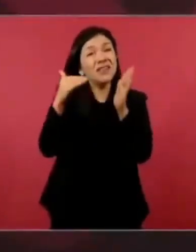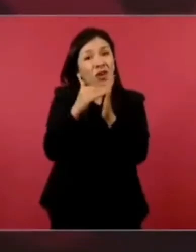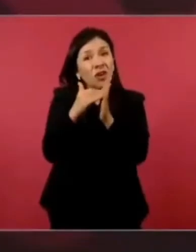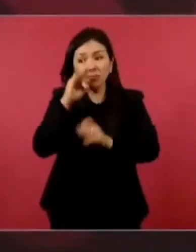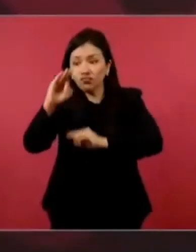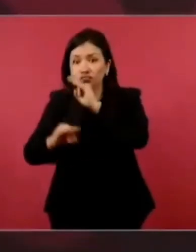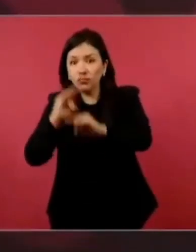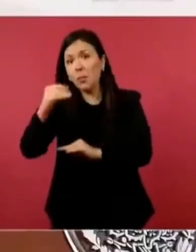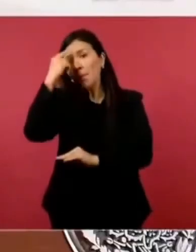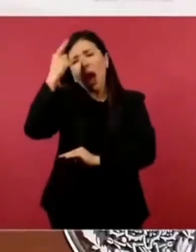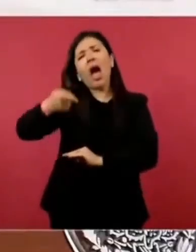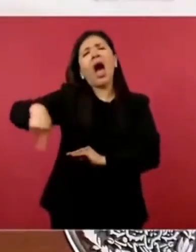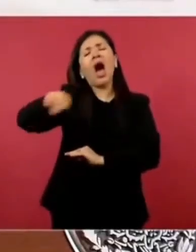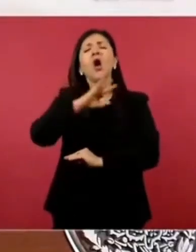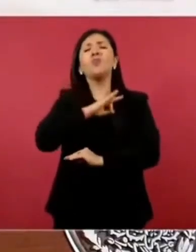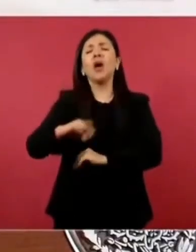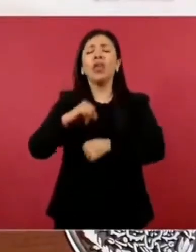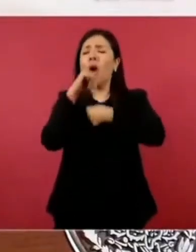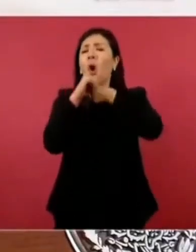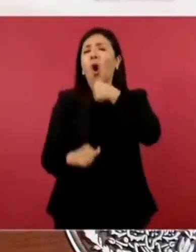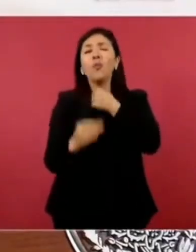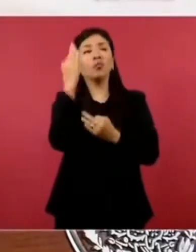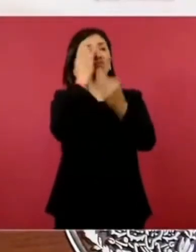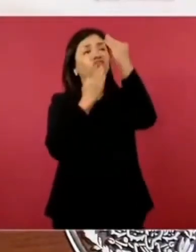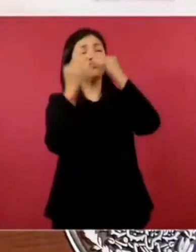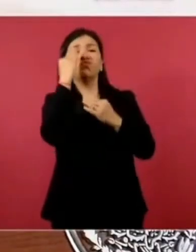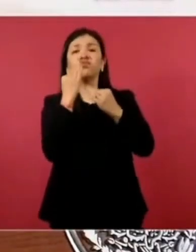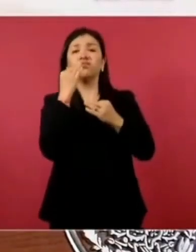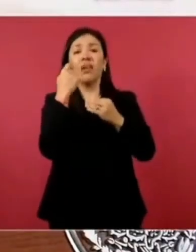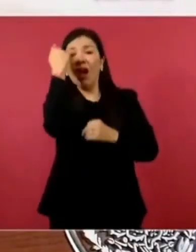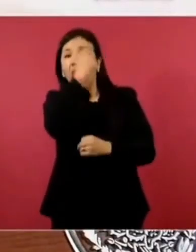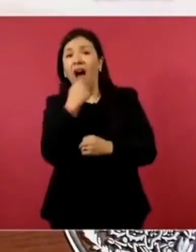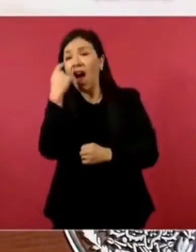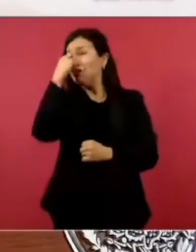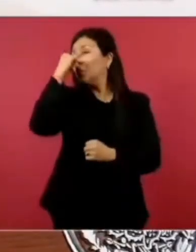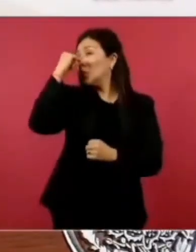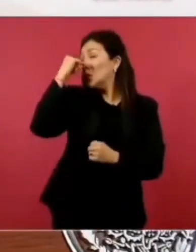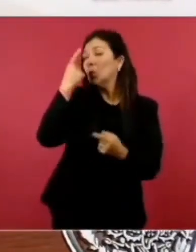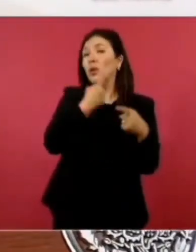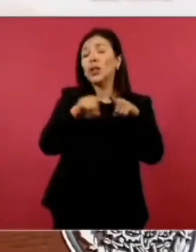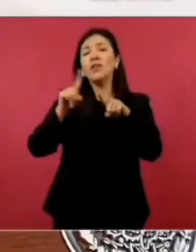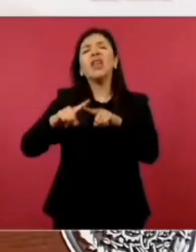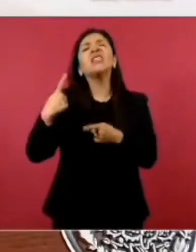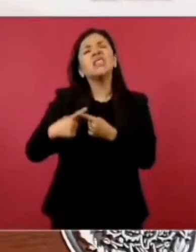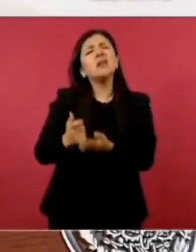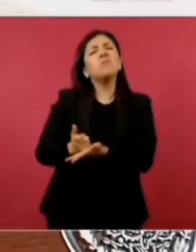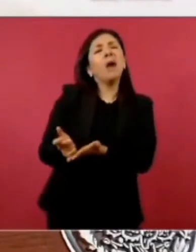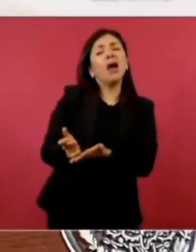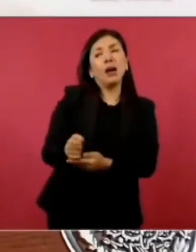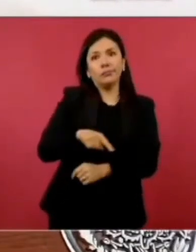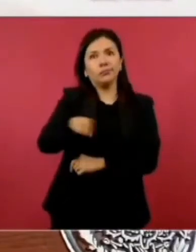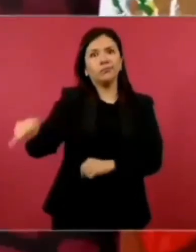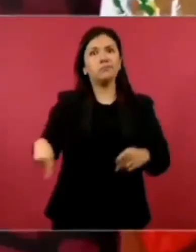hasta cirugía plástica a costillas del erario.